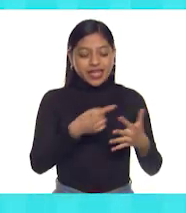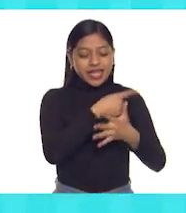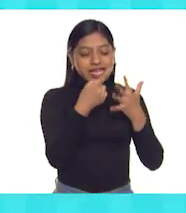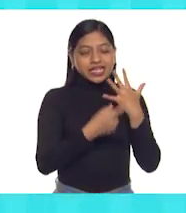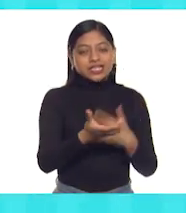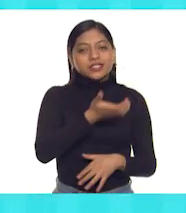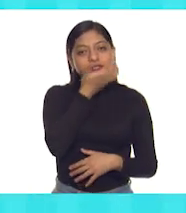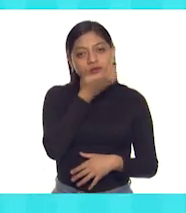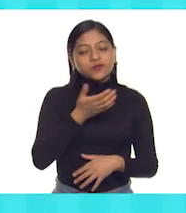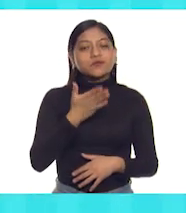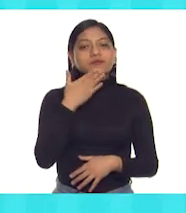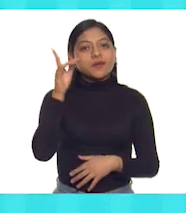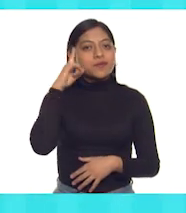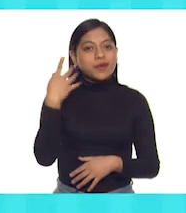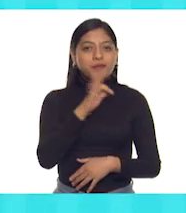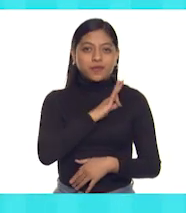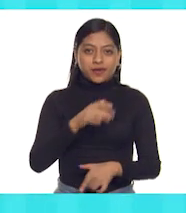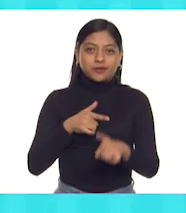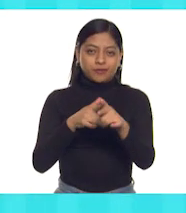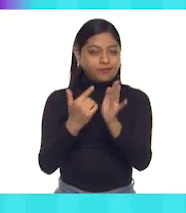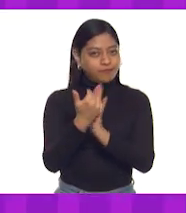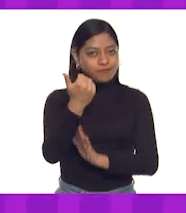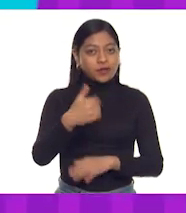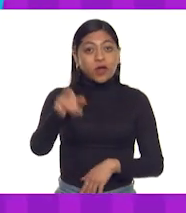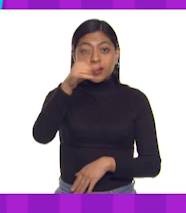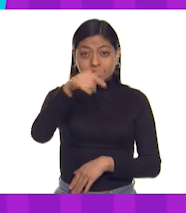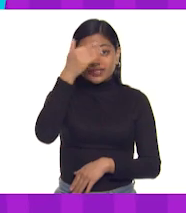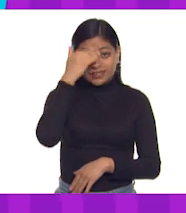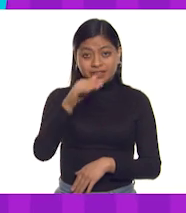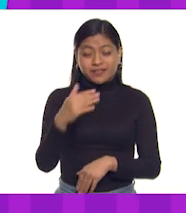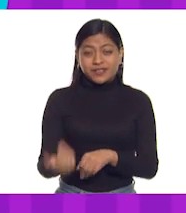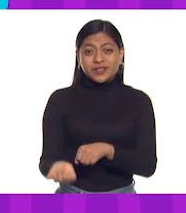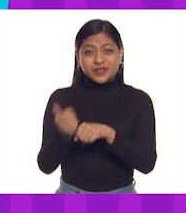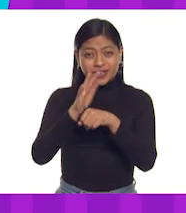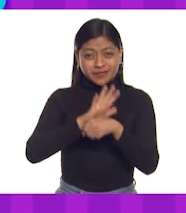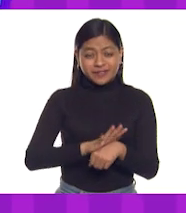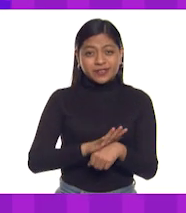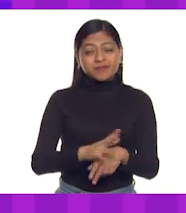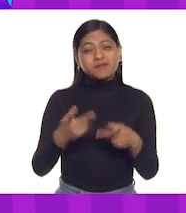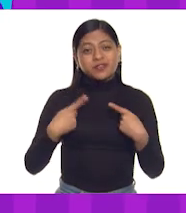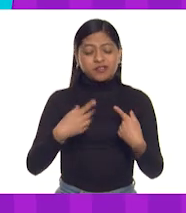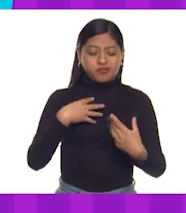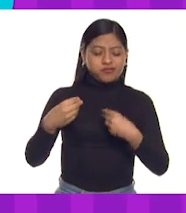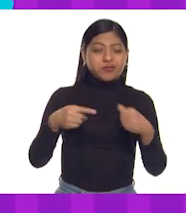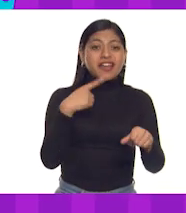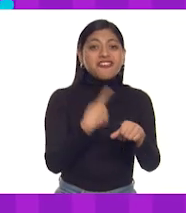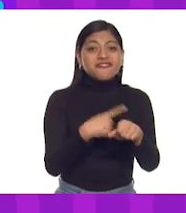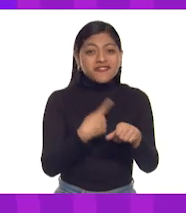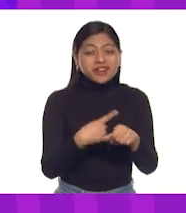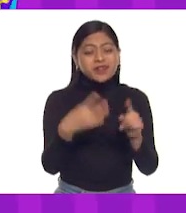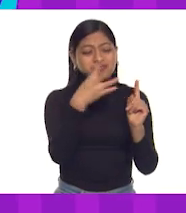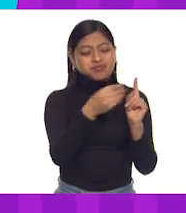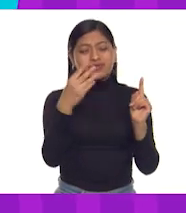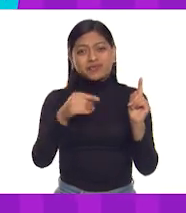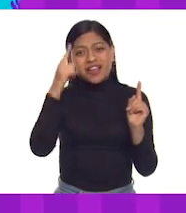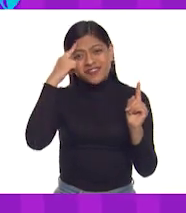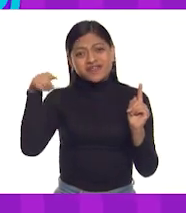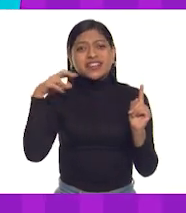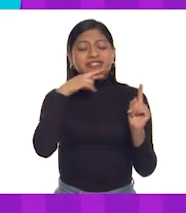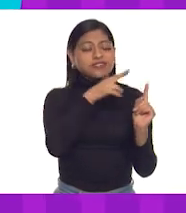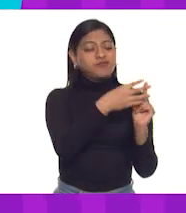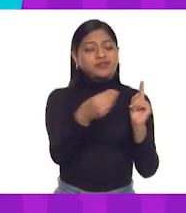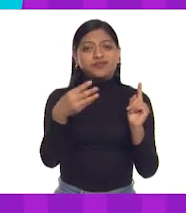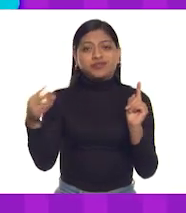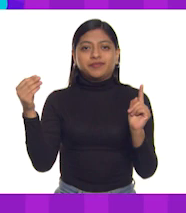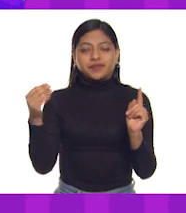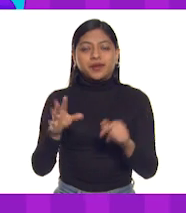Buenas prácticas para seguir adelante. Como todos sabemos, la COVID-19 es una enfermedad que se contagia muy fácilmente entre las